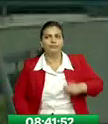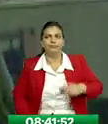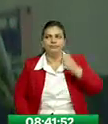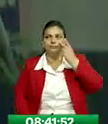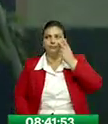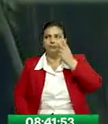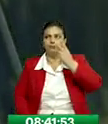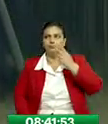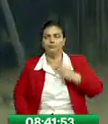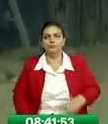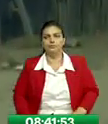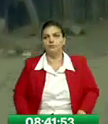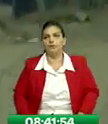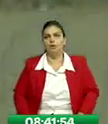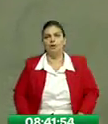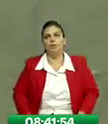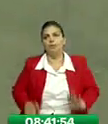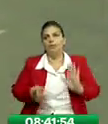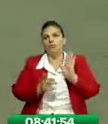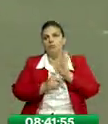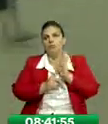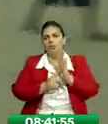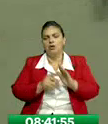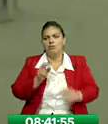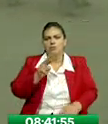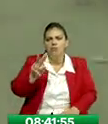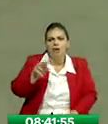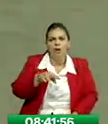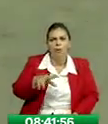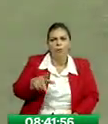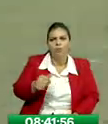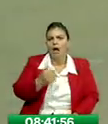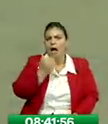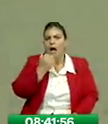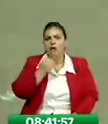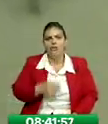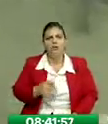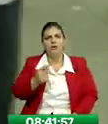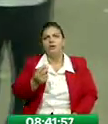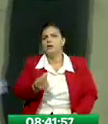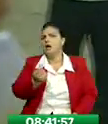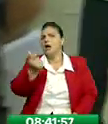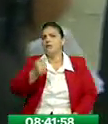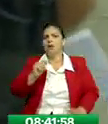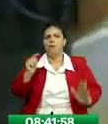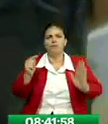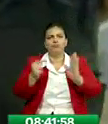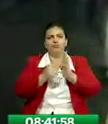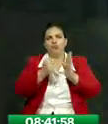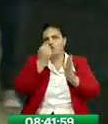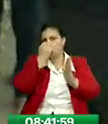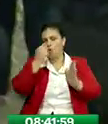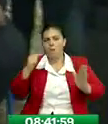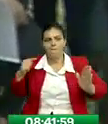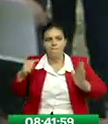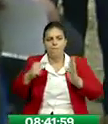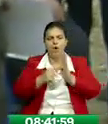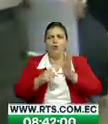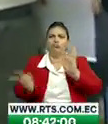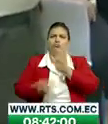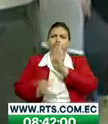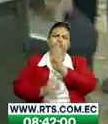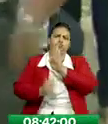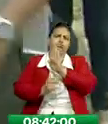el momento que es instalado suena, uno de los moradores detecta efectivamente una de estas personas que puedan estar delinquiendo. Se activa la alarma comunitaria y todos tenemos